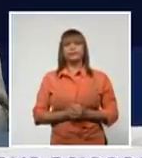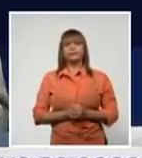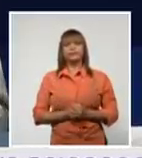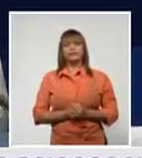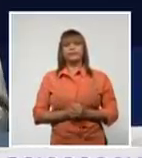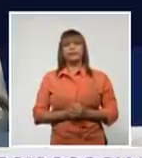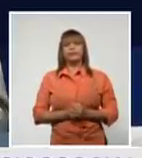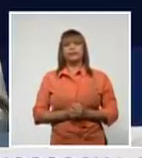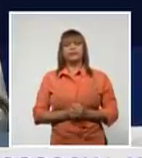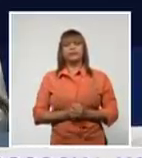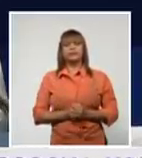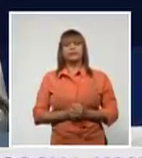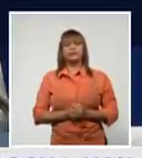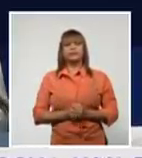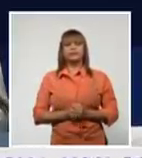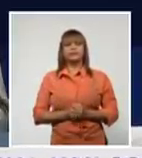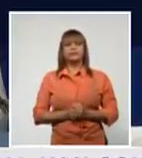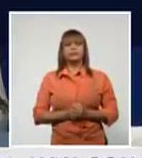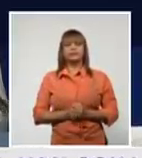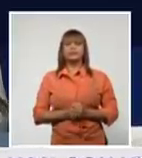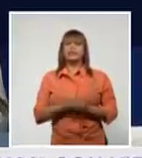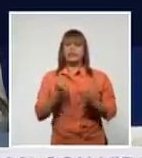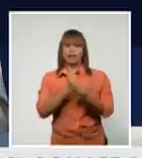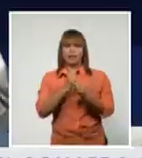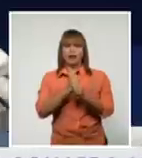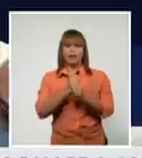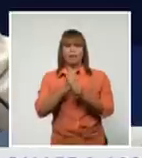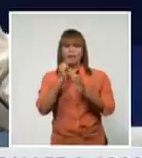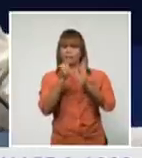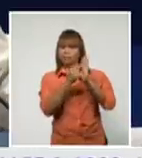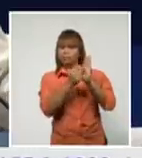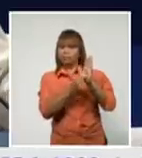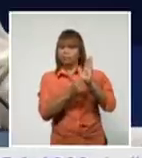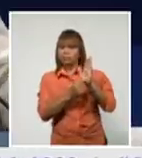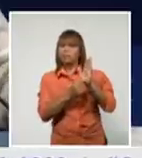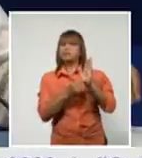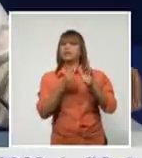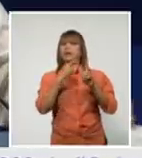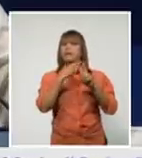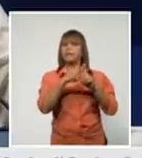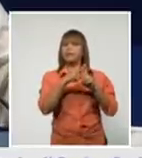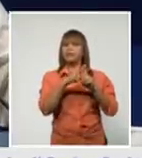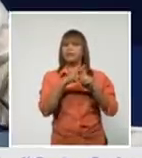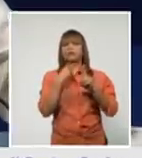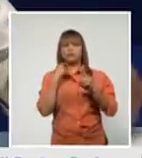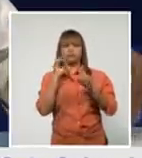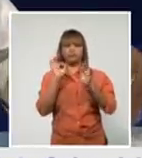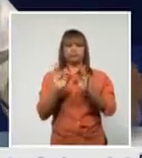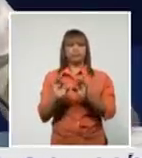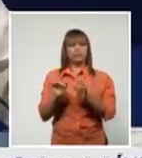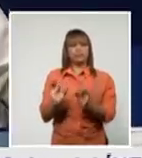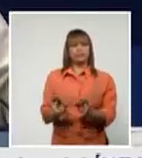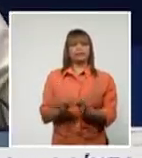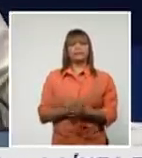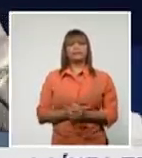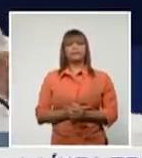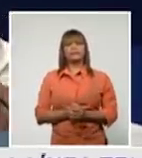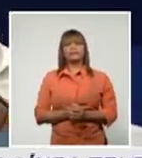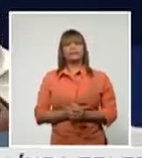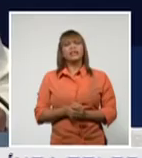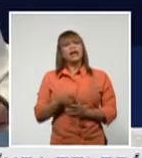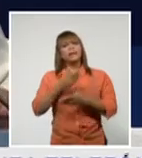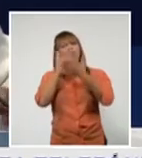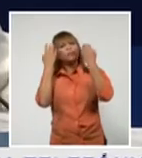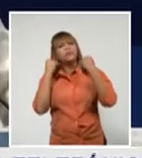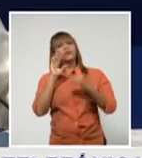para que los indicadores sean positivos en este sentido. Ahorita a mí se me olvidó